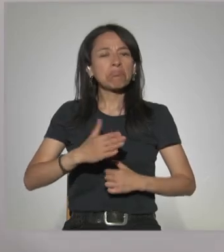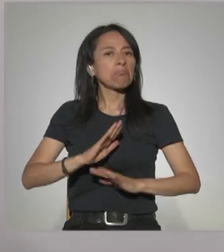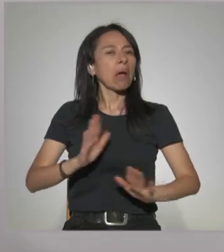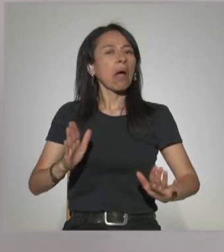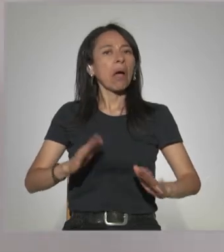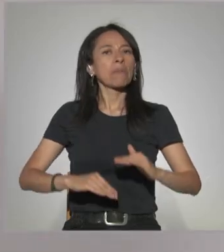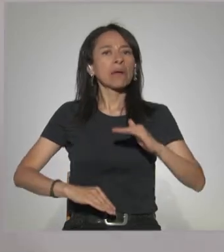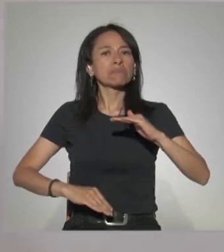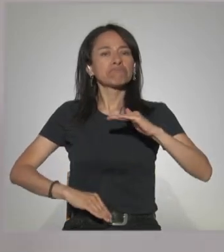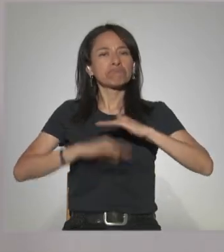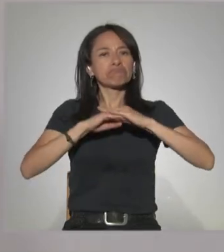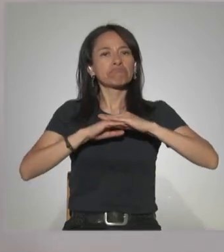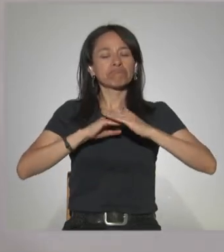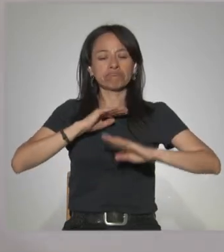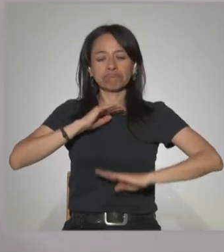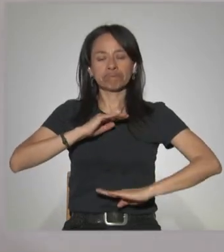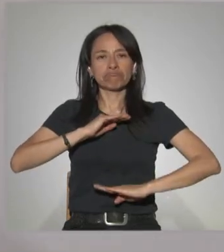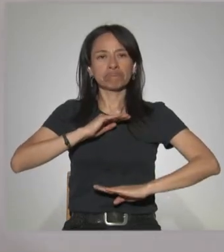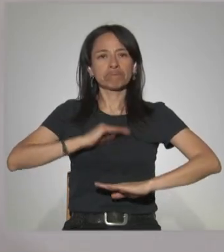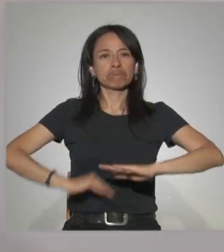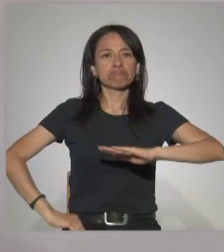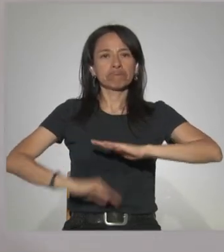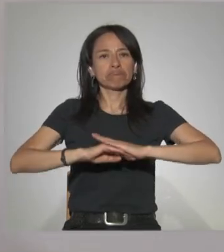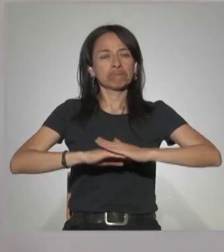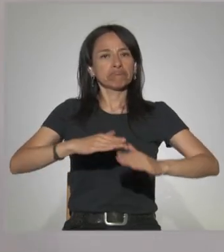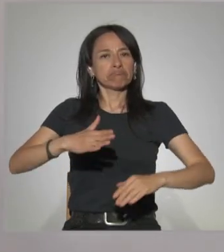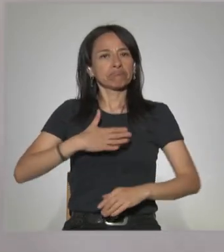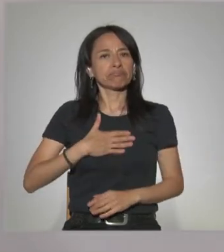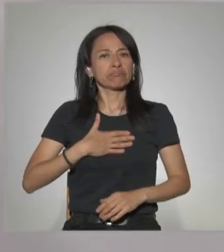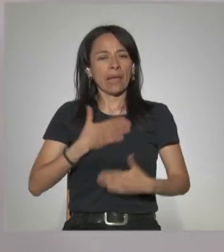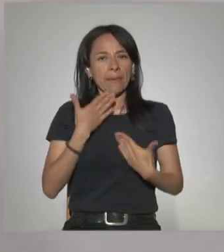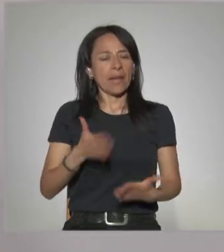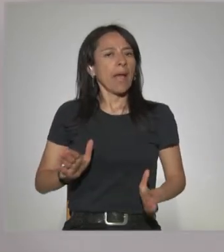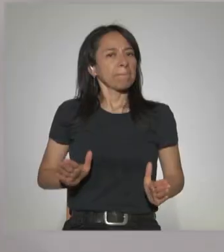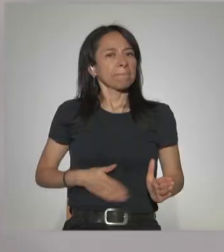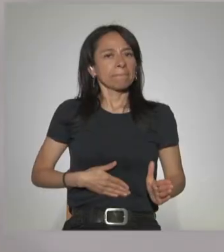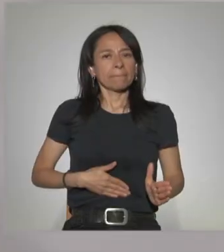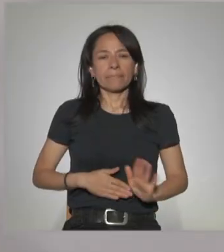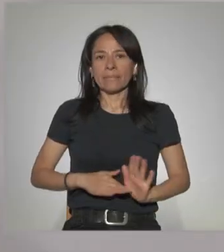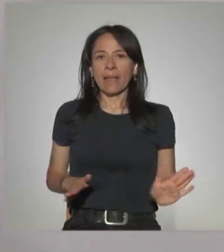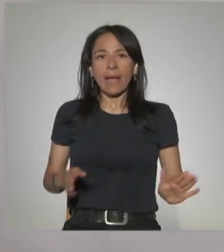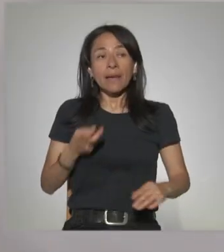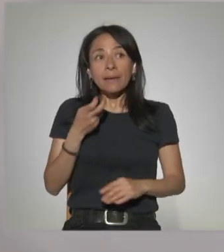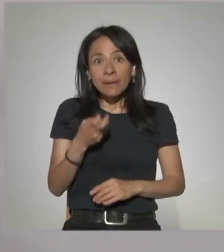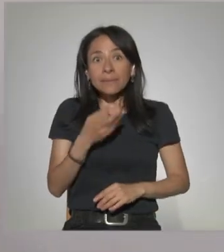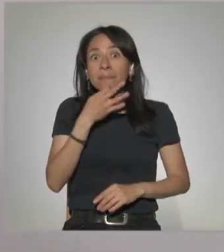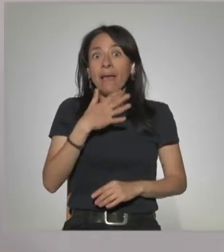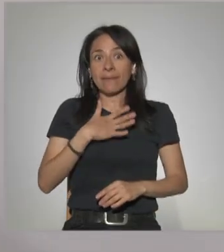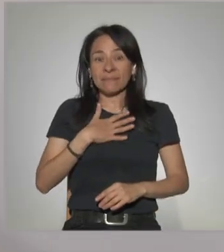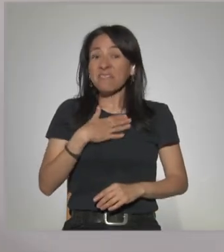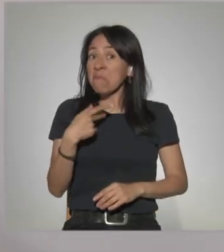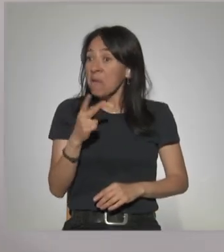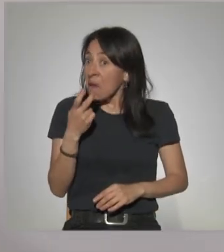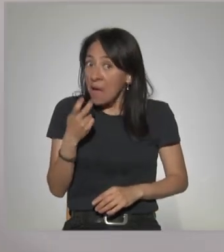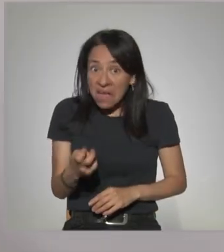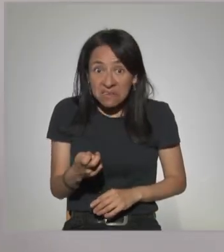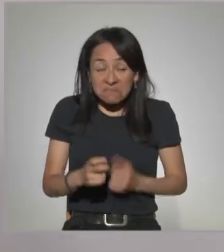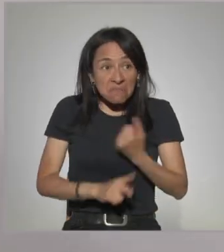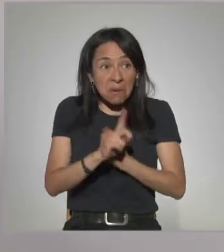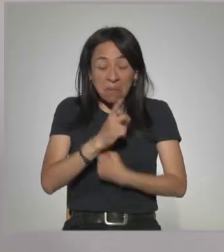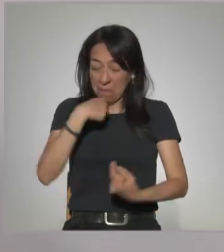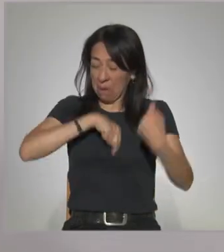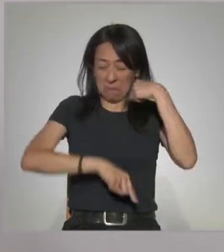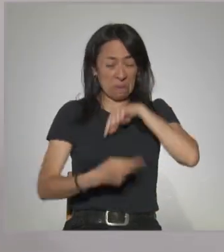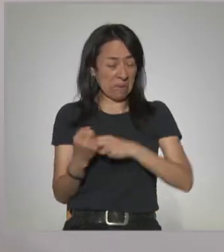este cortisol baja los niveles de leptina, no llega a esa señal y la glucosa,